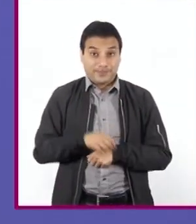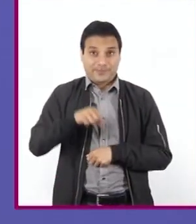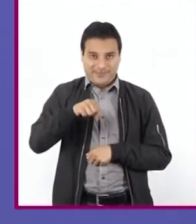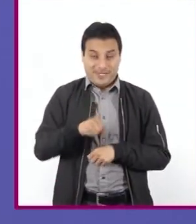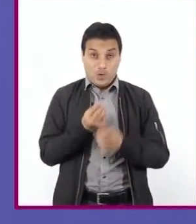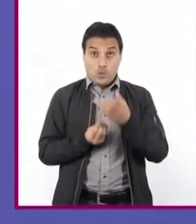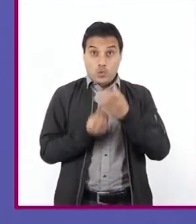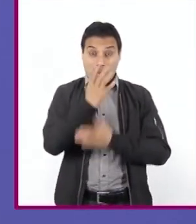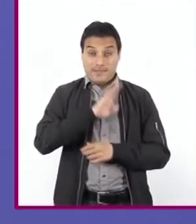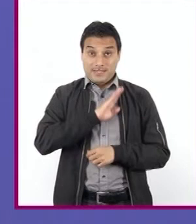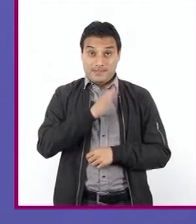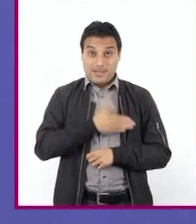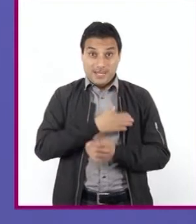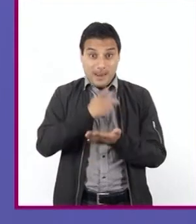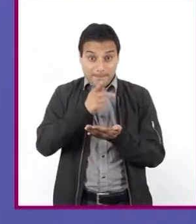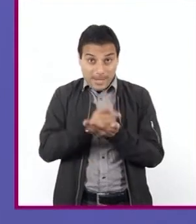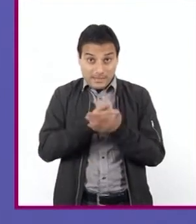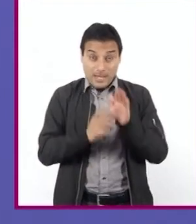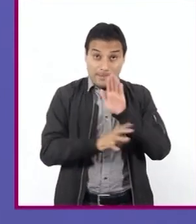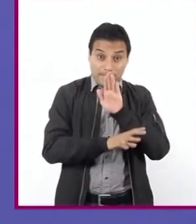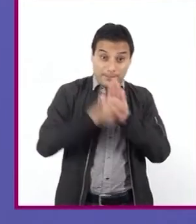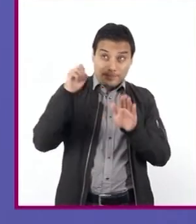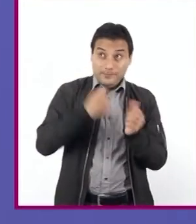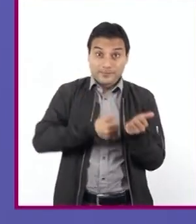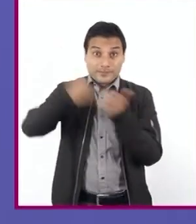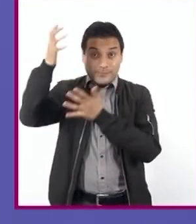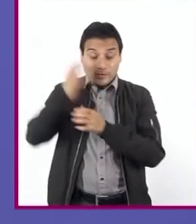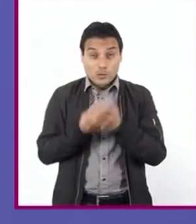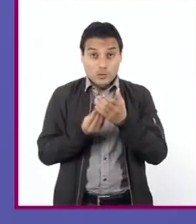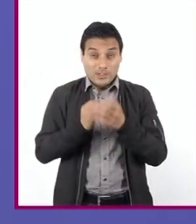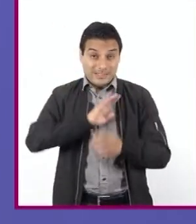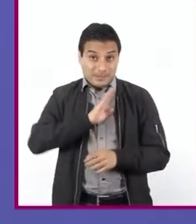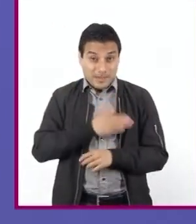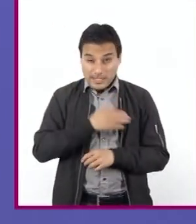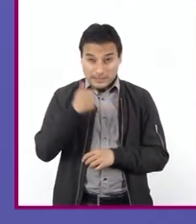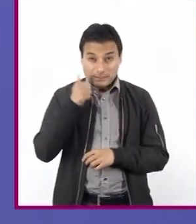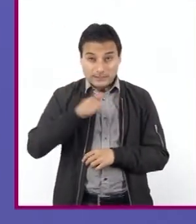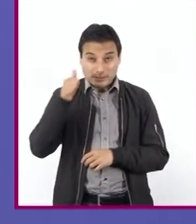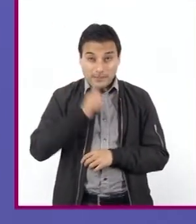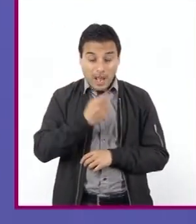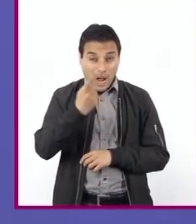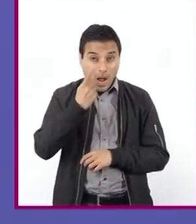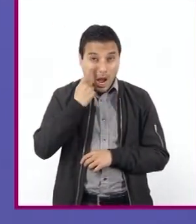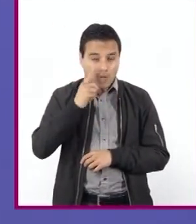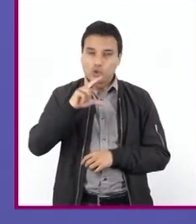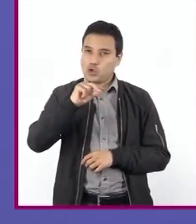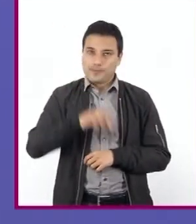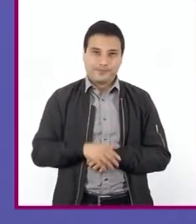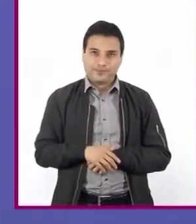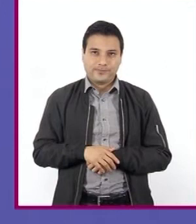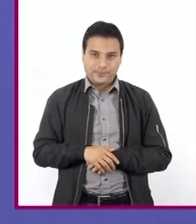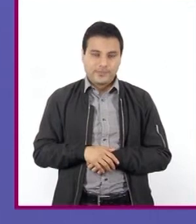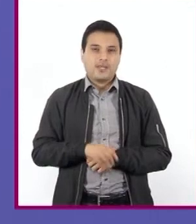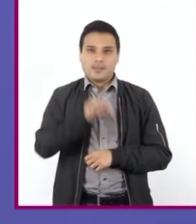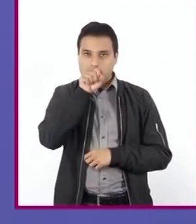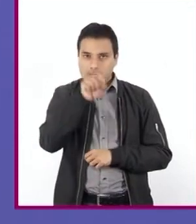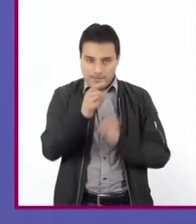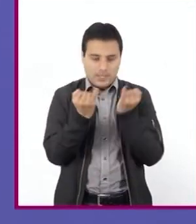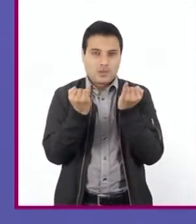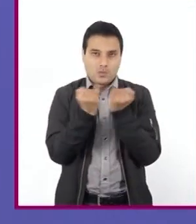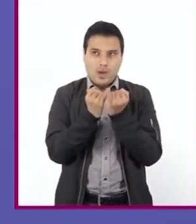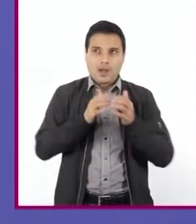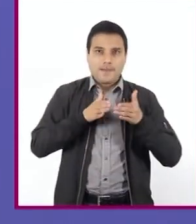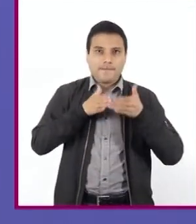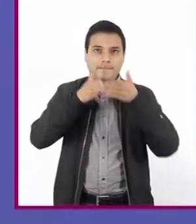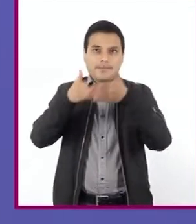Nueva España no siempre iba hacia España. Desde Nueva España se comenzó a exportar a China, a través de su